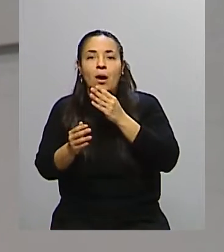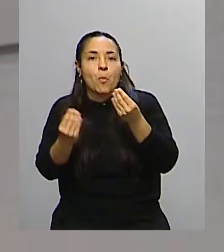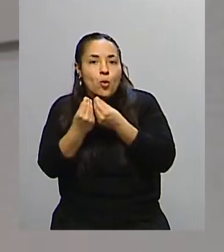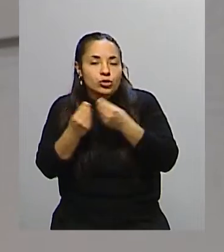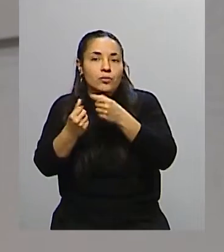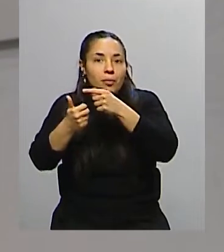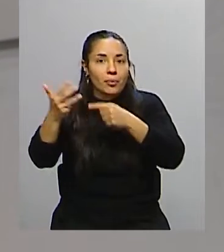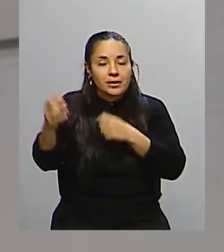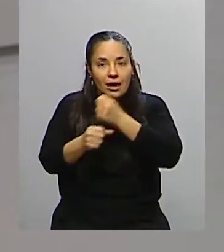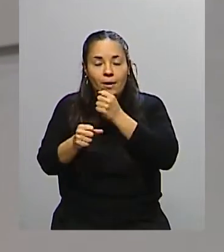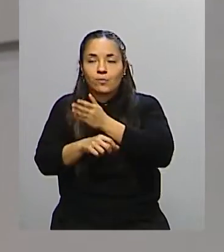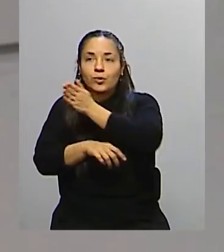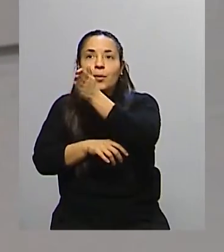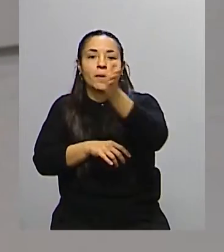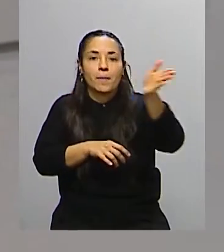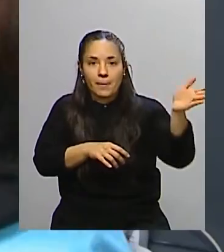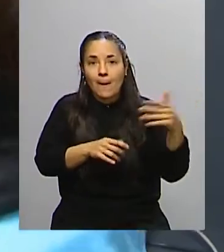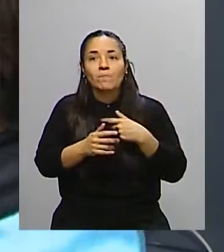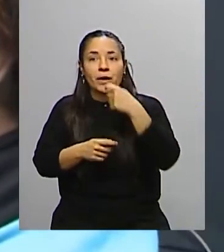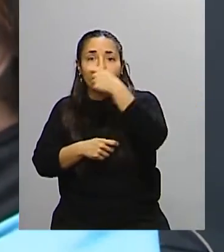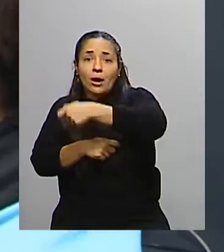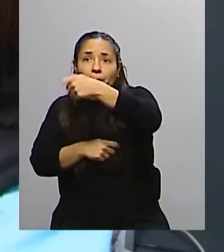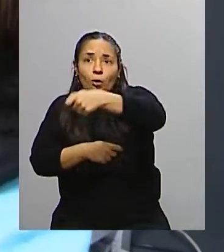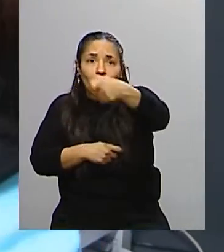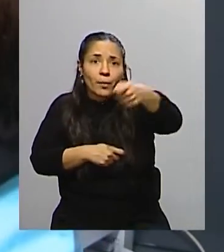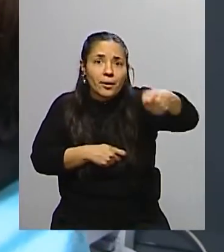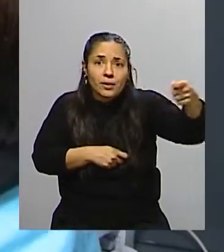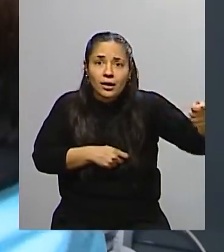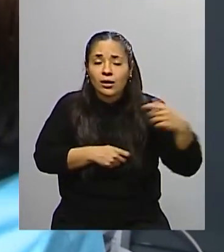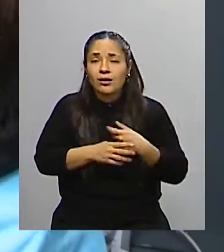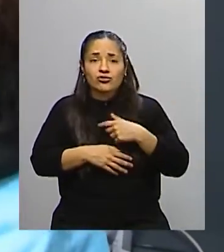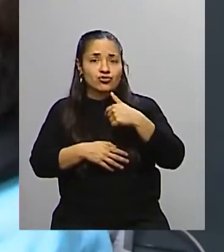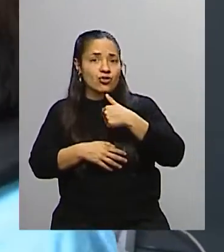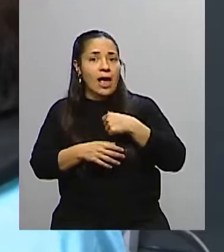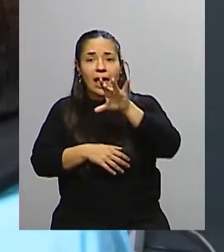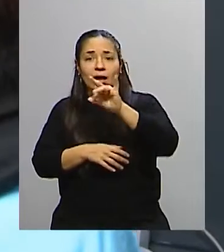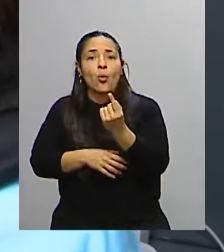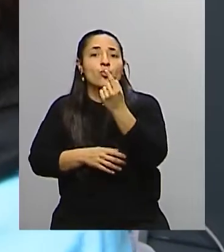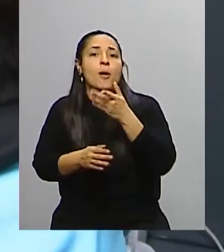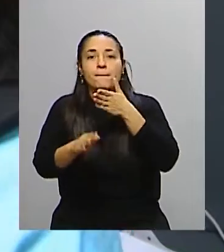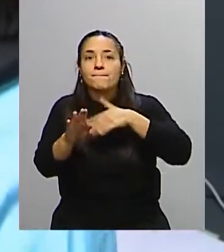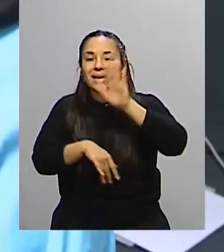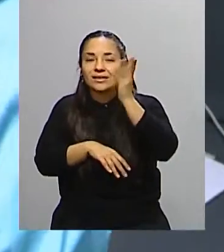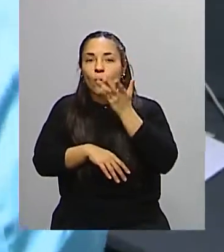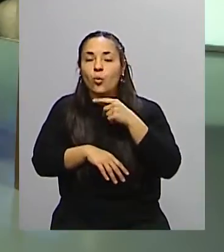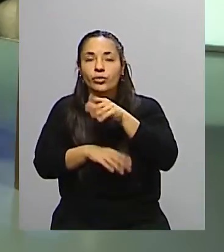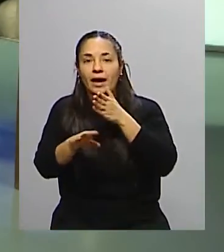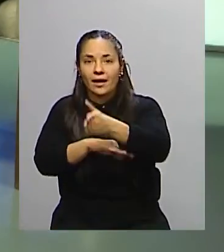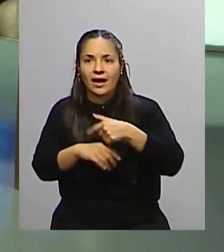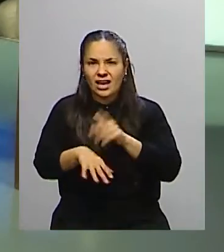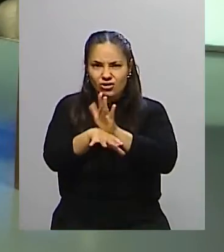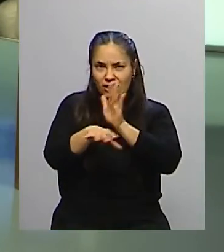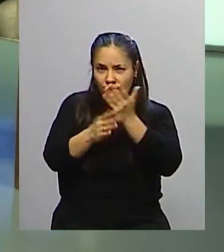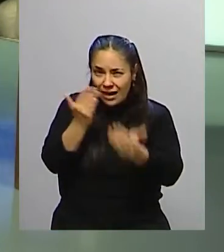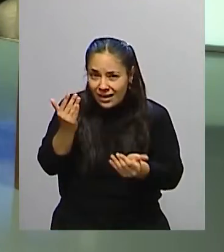tipos de relaciones laborales, donde termino aportando muchos sistemas y termino consumiendo uno, el que yo creo más efectivo. Ojo, el que yo creo... ¿Y eso no es una falla? Es una